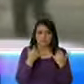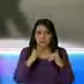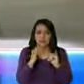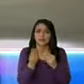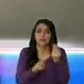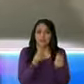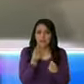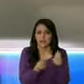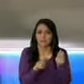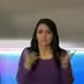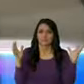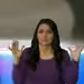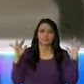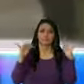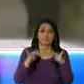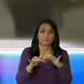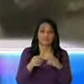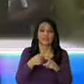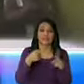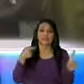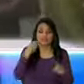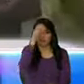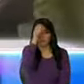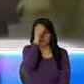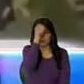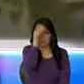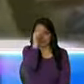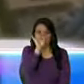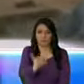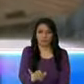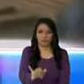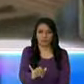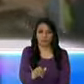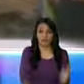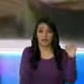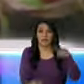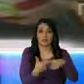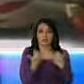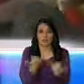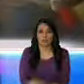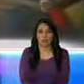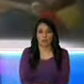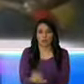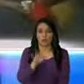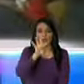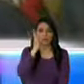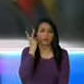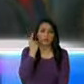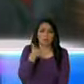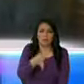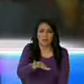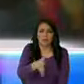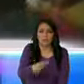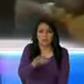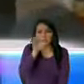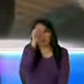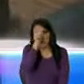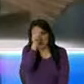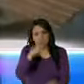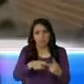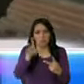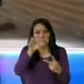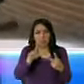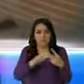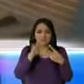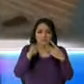esta concentración es desde el día domingo, precisamente hasta el día de hoy, alrededor de 4 días se han concentrado aquí en los exteriores